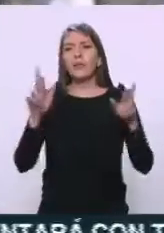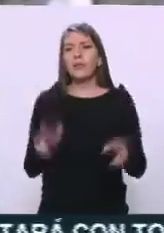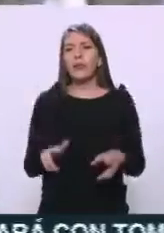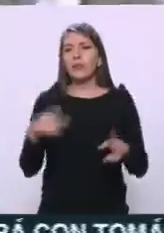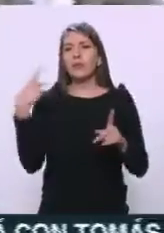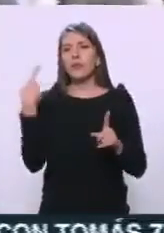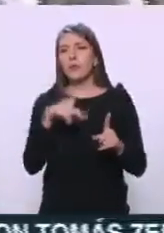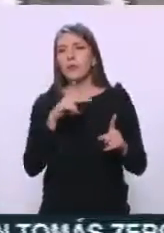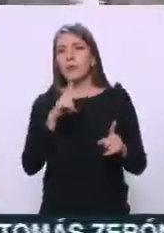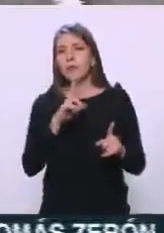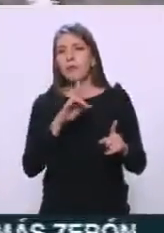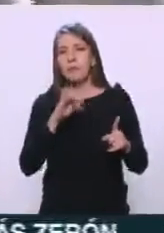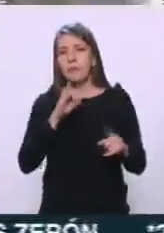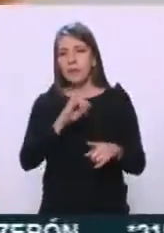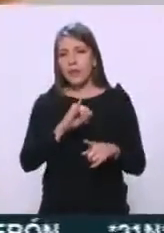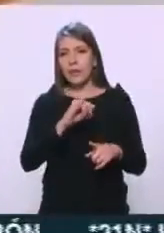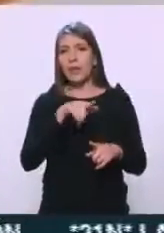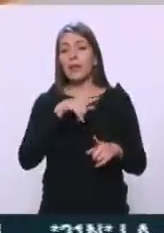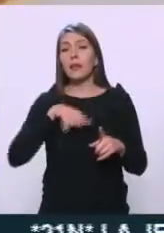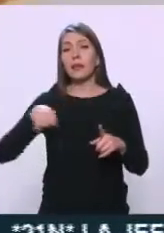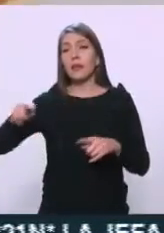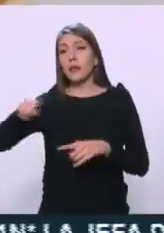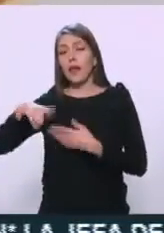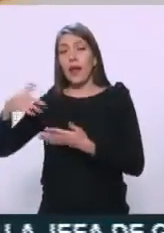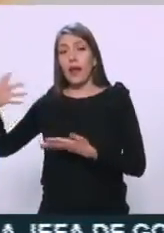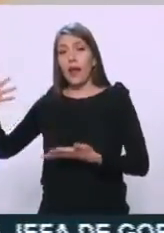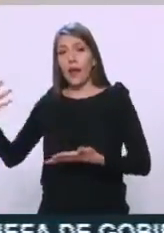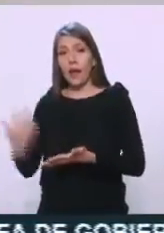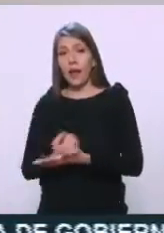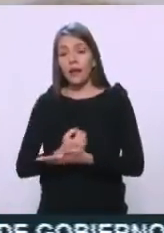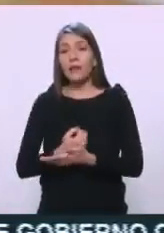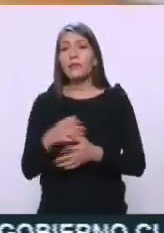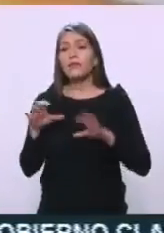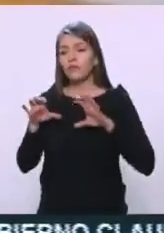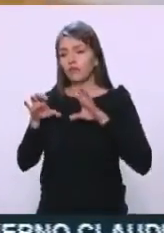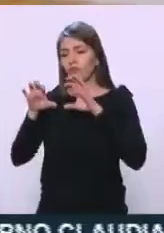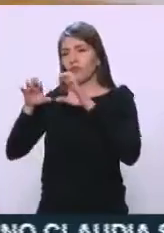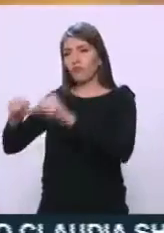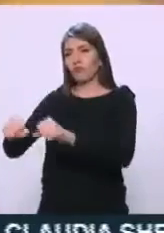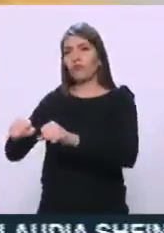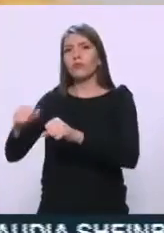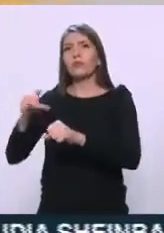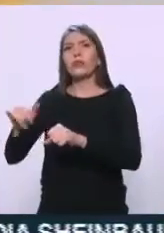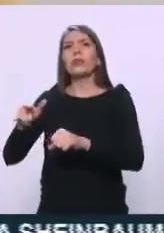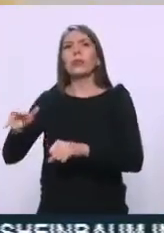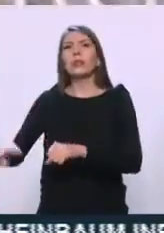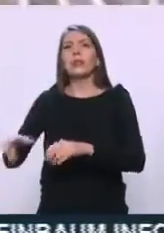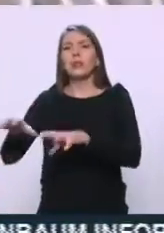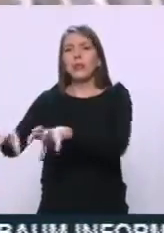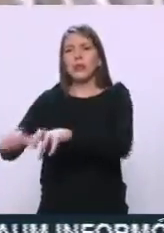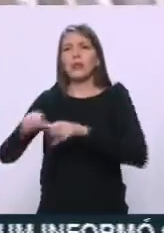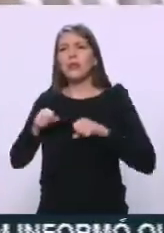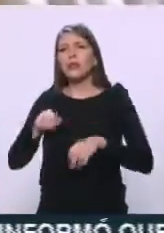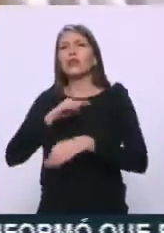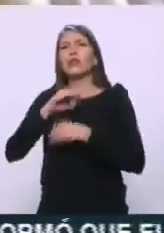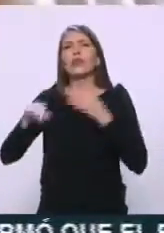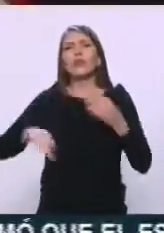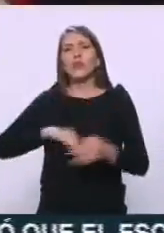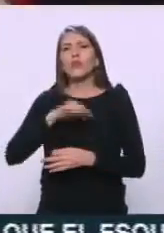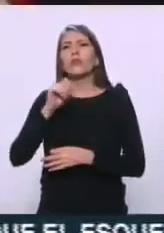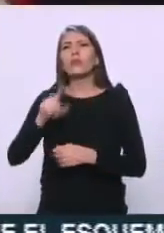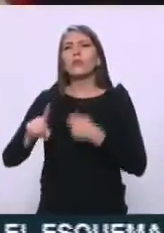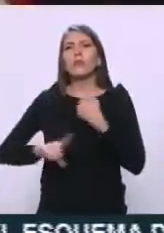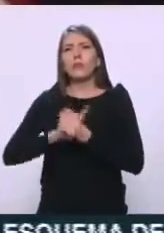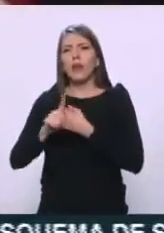PRI. Los ganadores fueron tras el botín y privatizaron todo lo que pudieron con las consecuencias que hoy